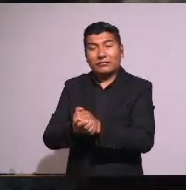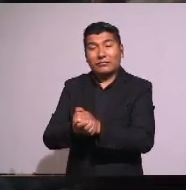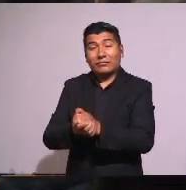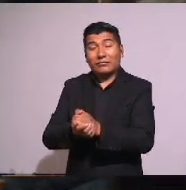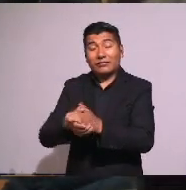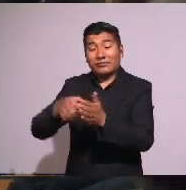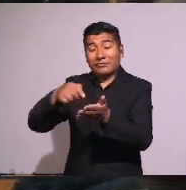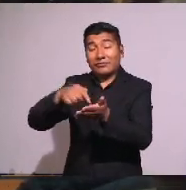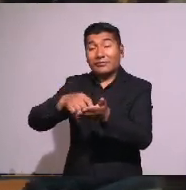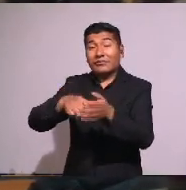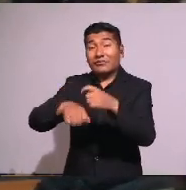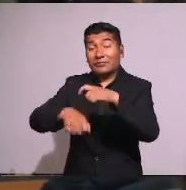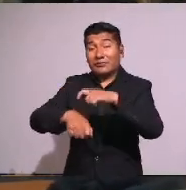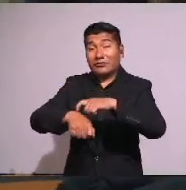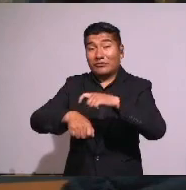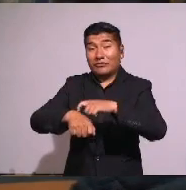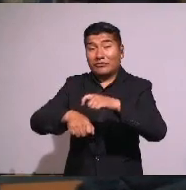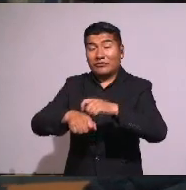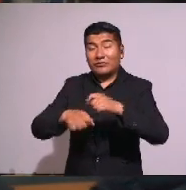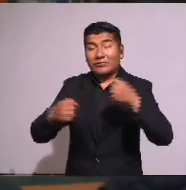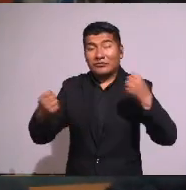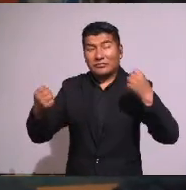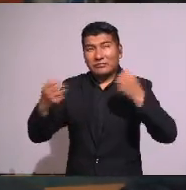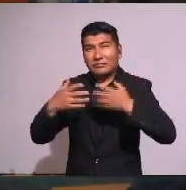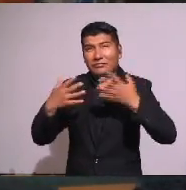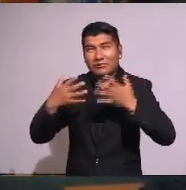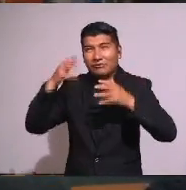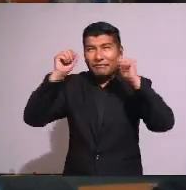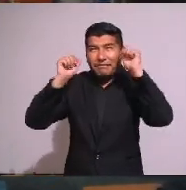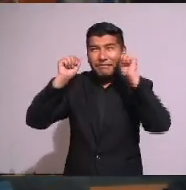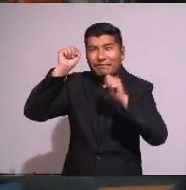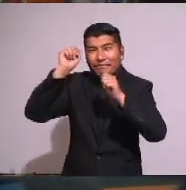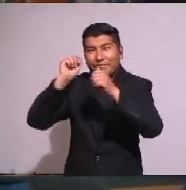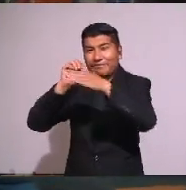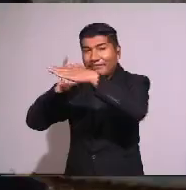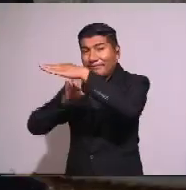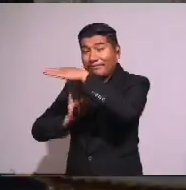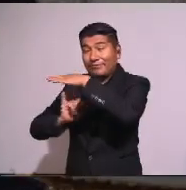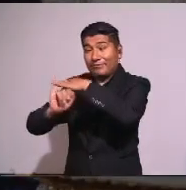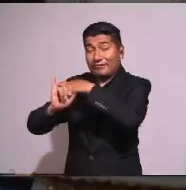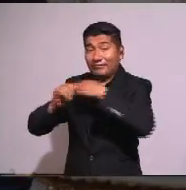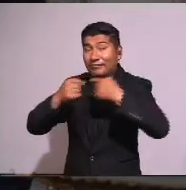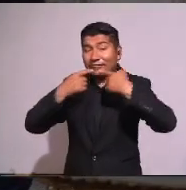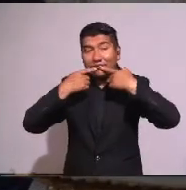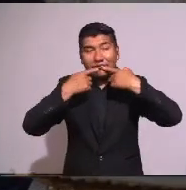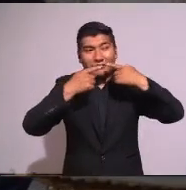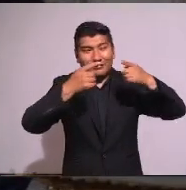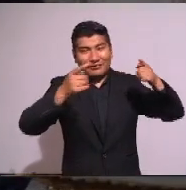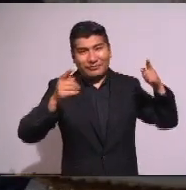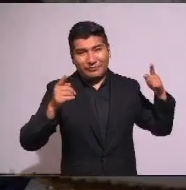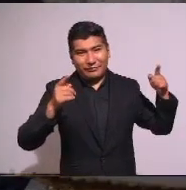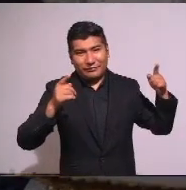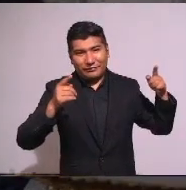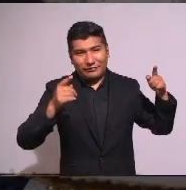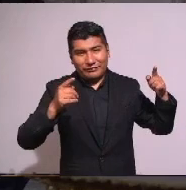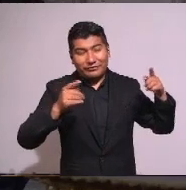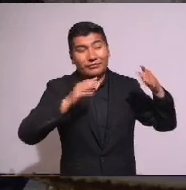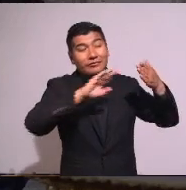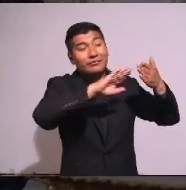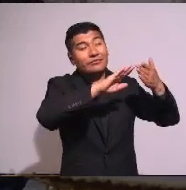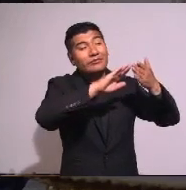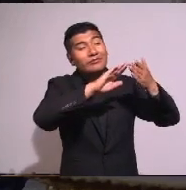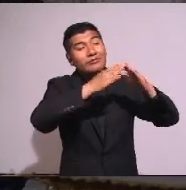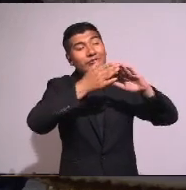En esta situación de angustia, Isaías les anuncia: el pueblo